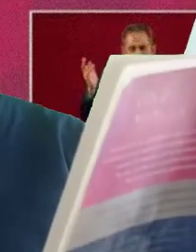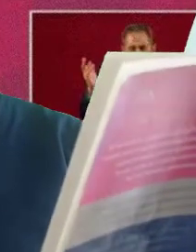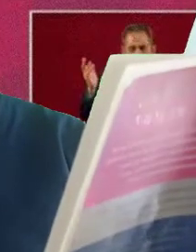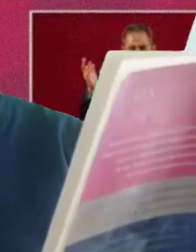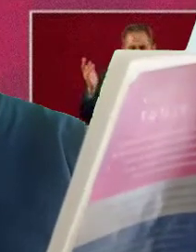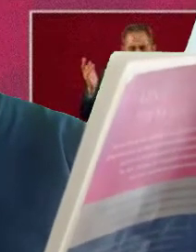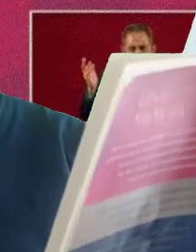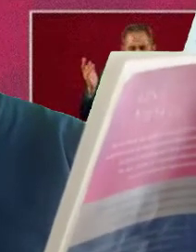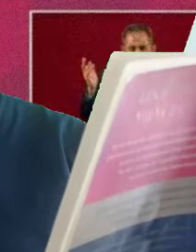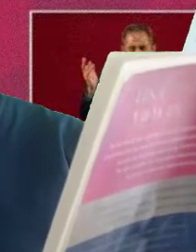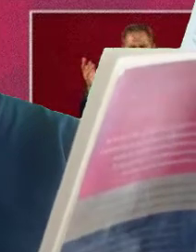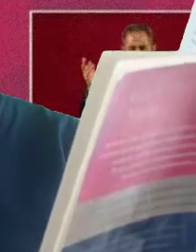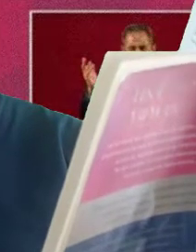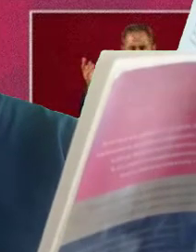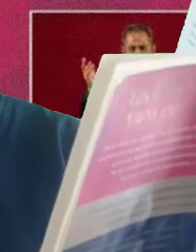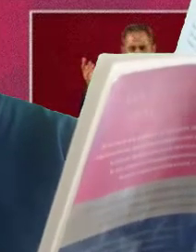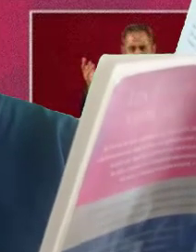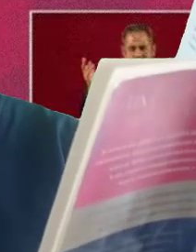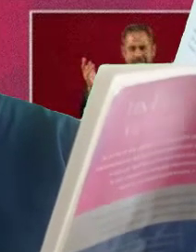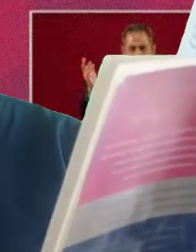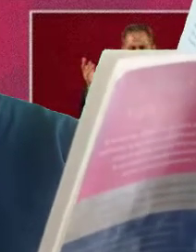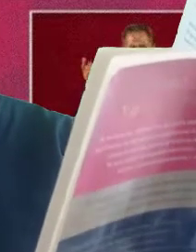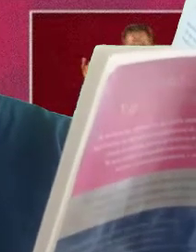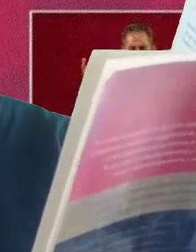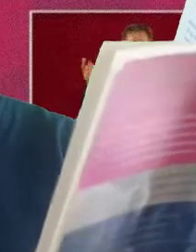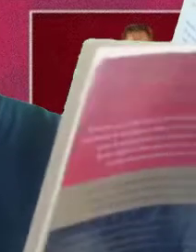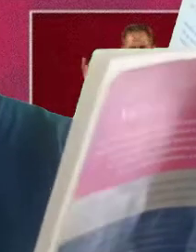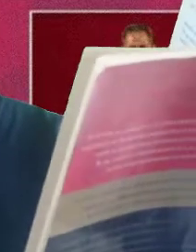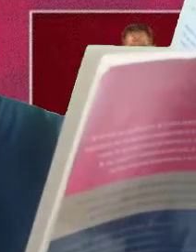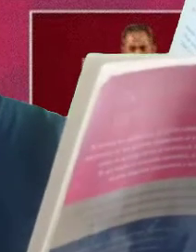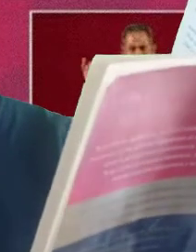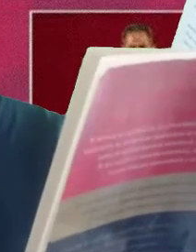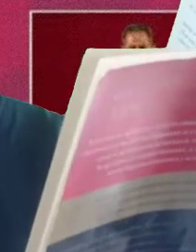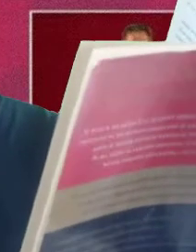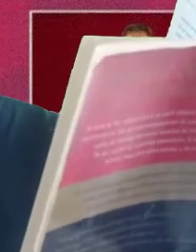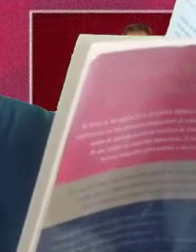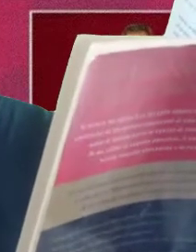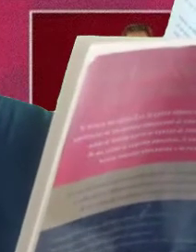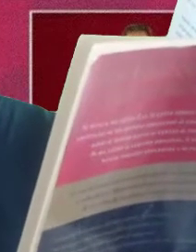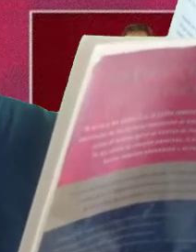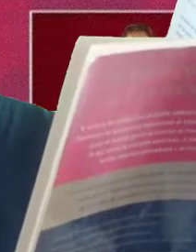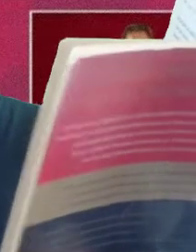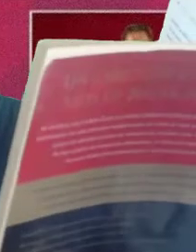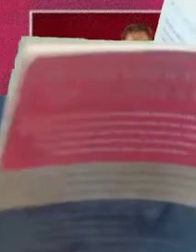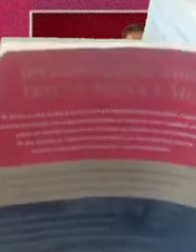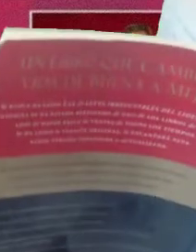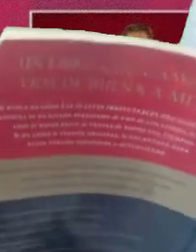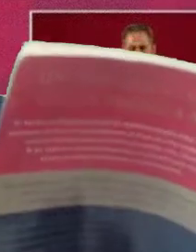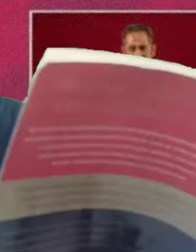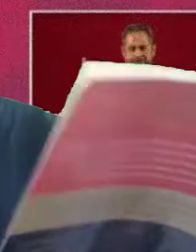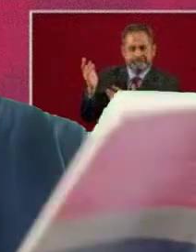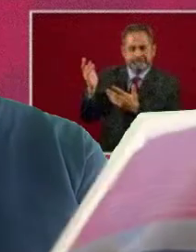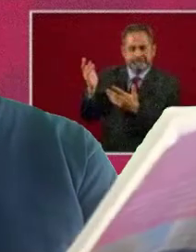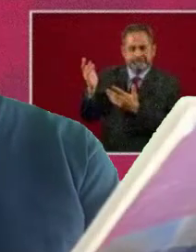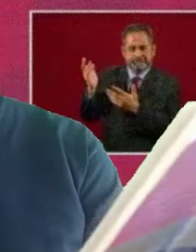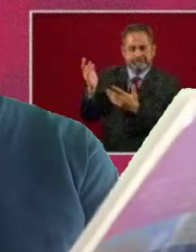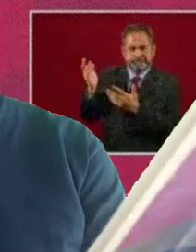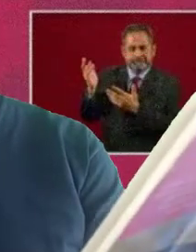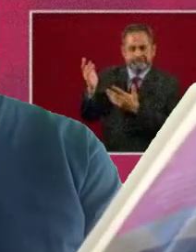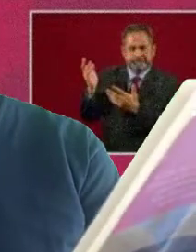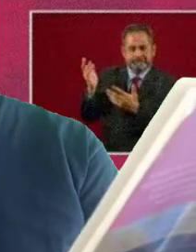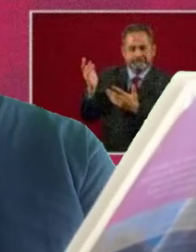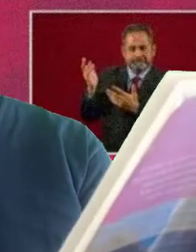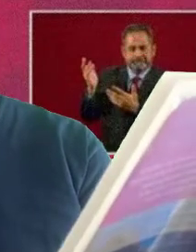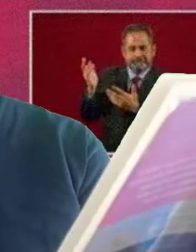/ dónde está la organización y dónde quiere usted que esté como líder la respuesta se encuentra en la ley del crecimiento explosivo si